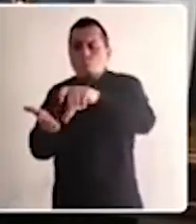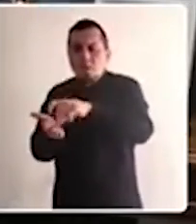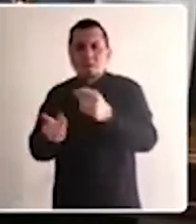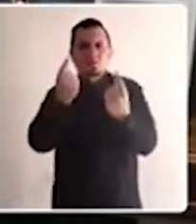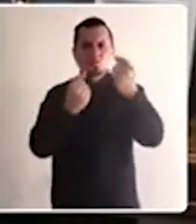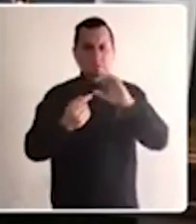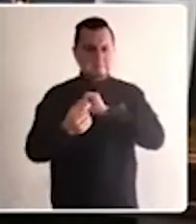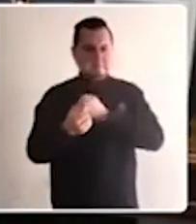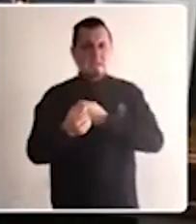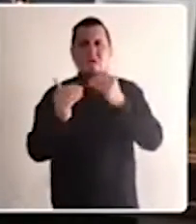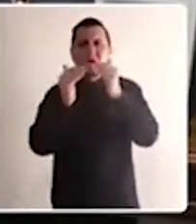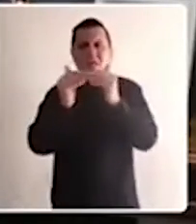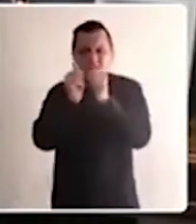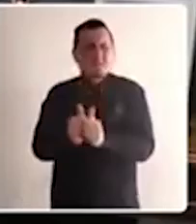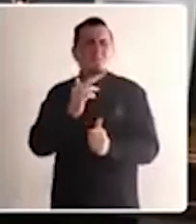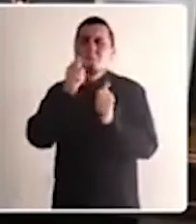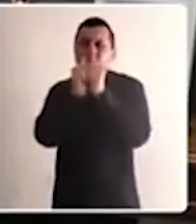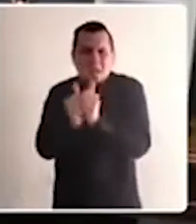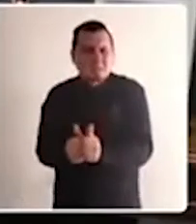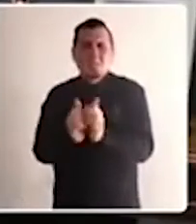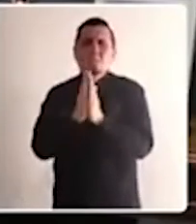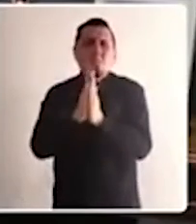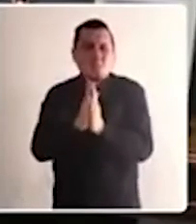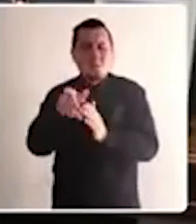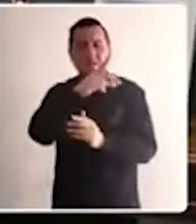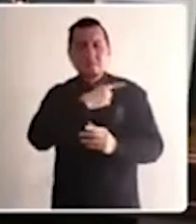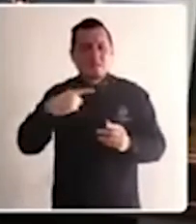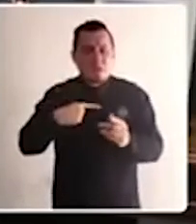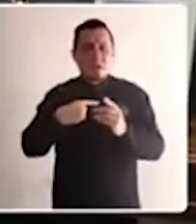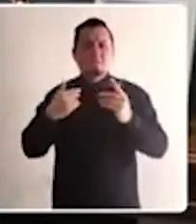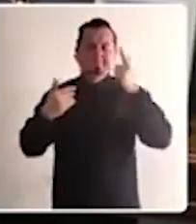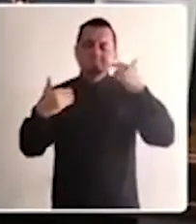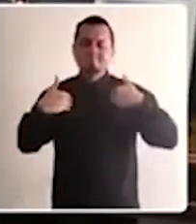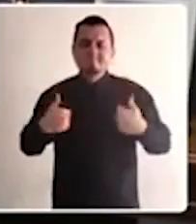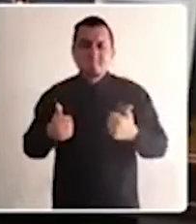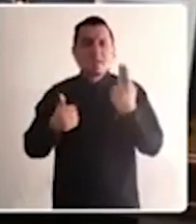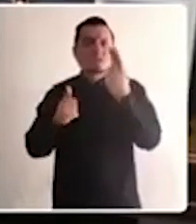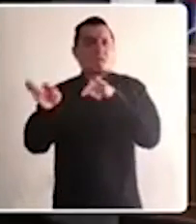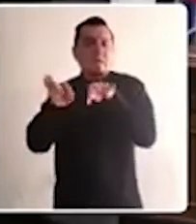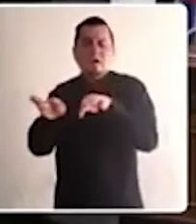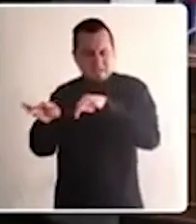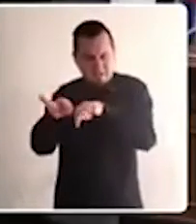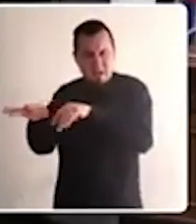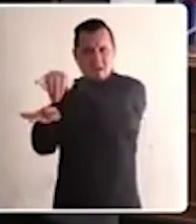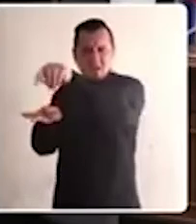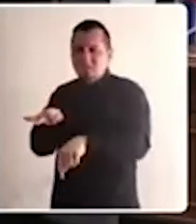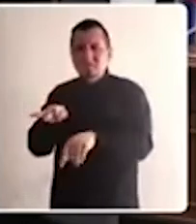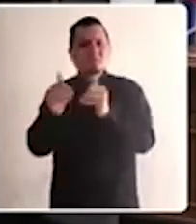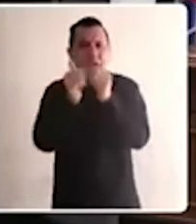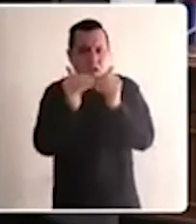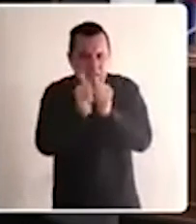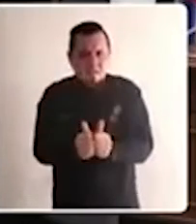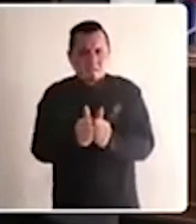quienes puedan quedarse en casa, quédense para que puedan salir quienes tienen que salir a trabajar. Hoy es momento